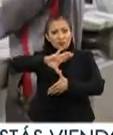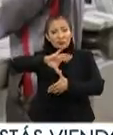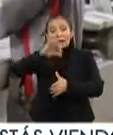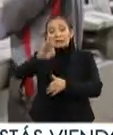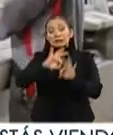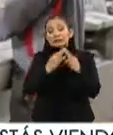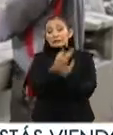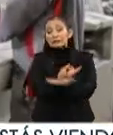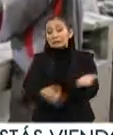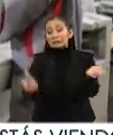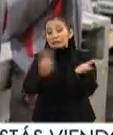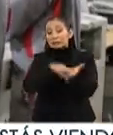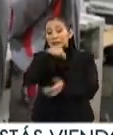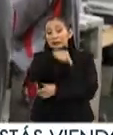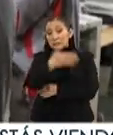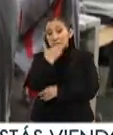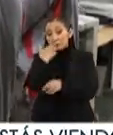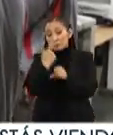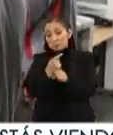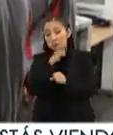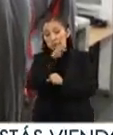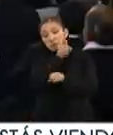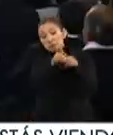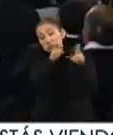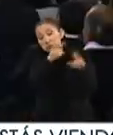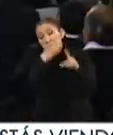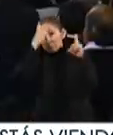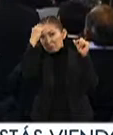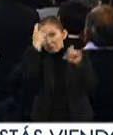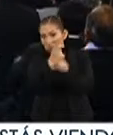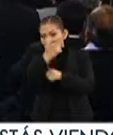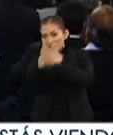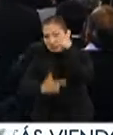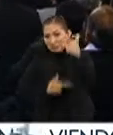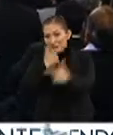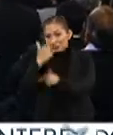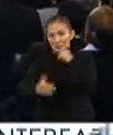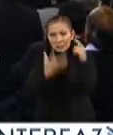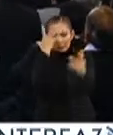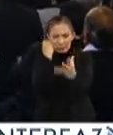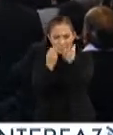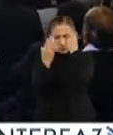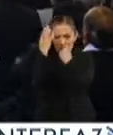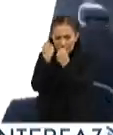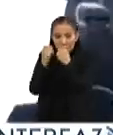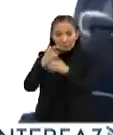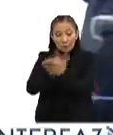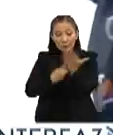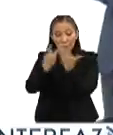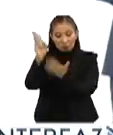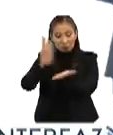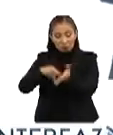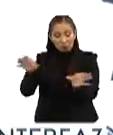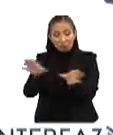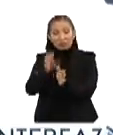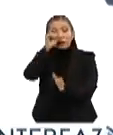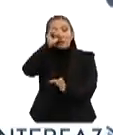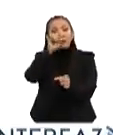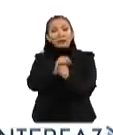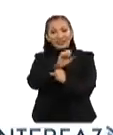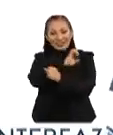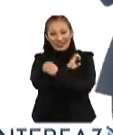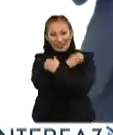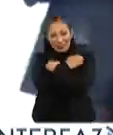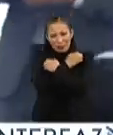El modelo dual ha dado aquí sus primeros frutos con la graduación de la primera generación de aprendices, un programa validado por la Secretaría